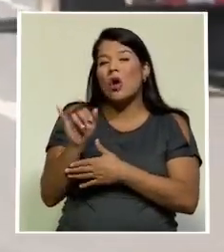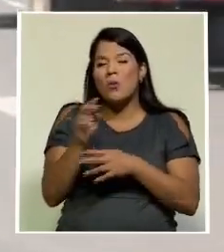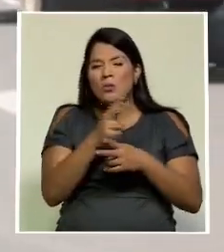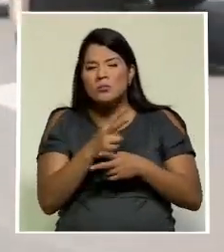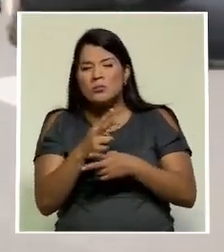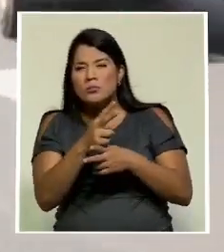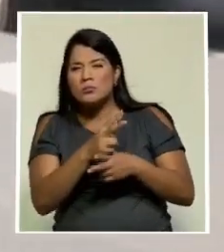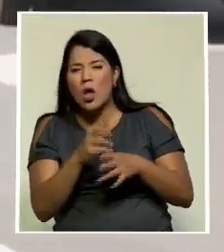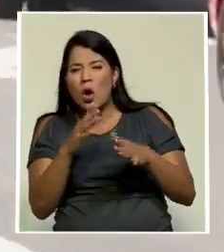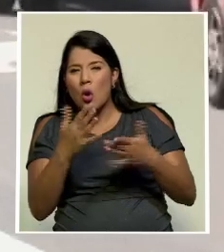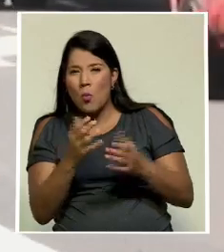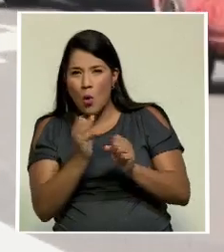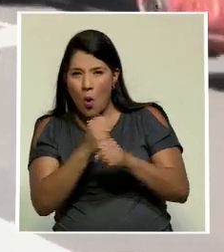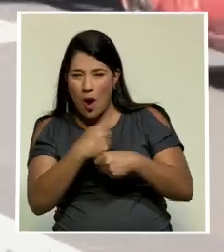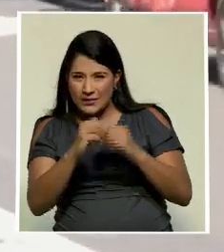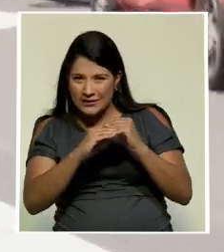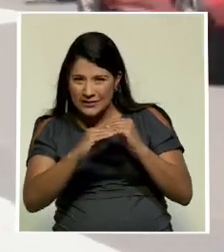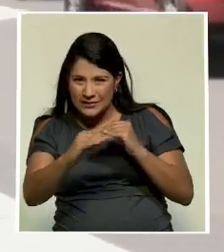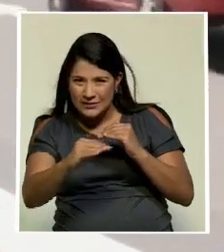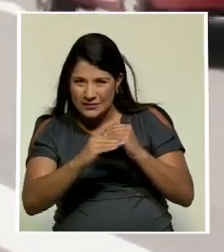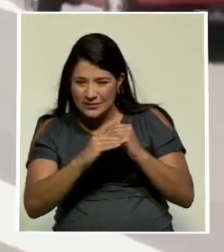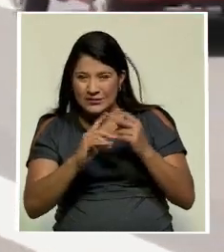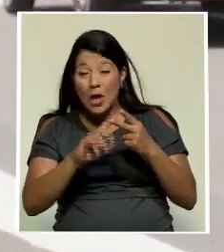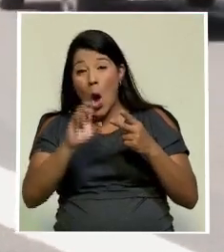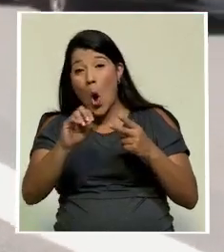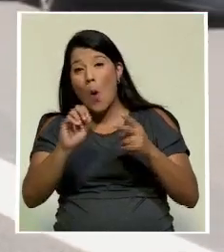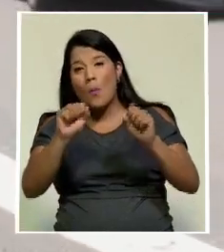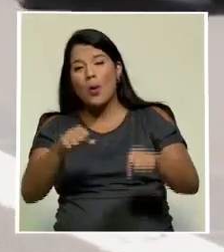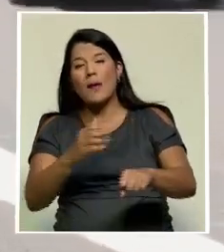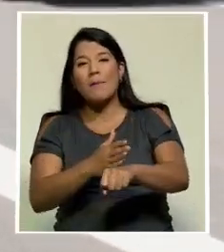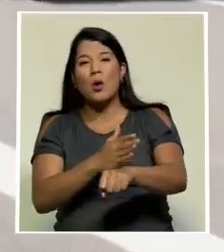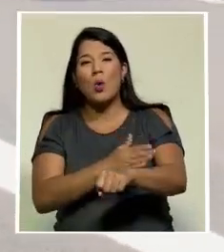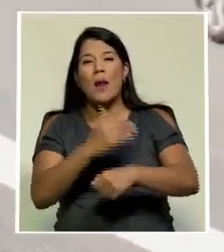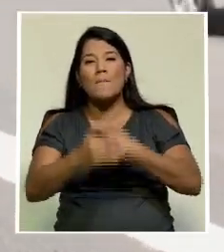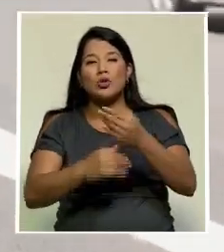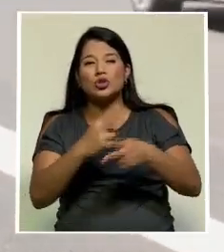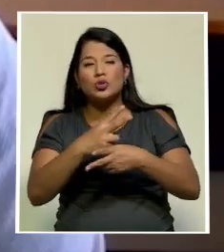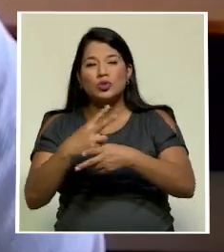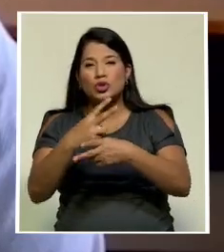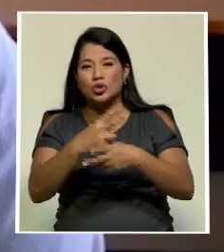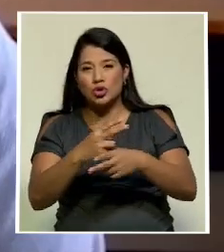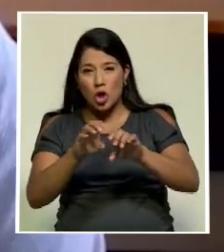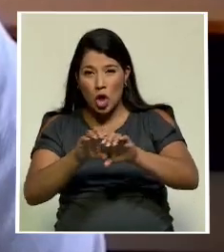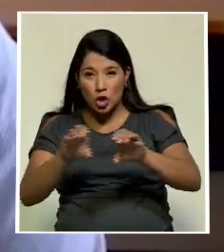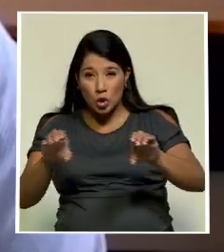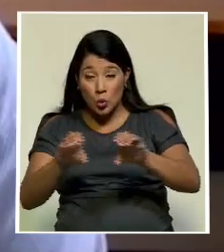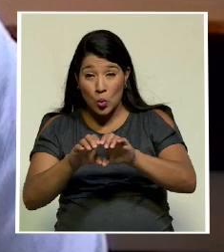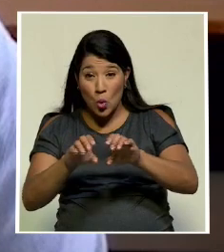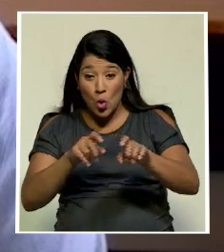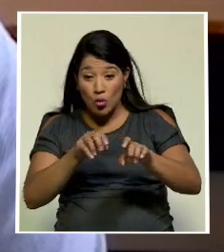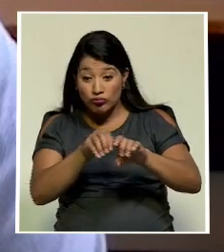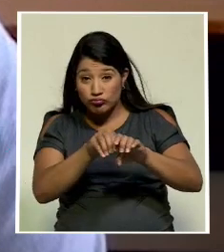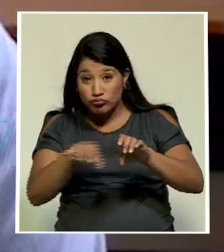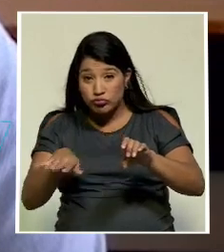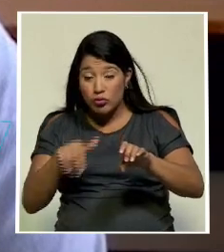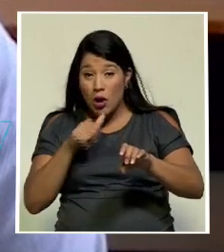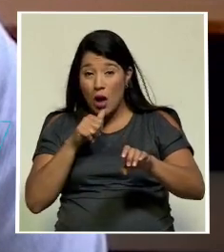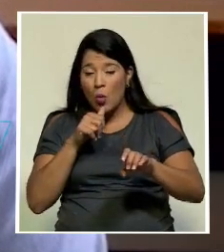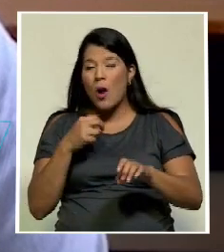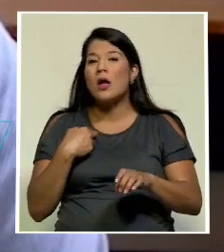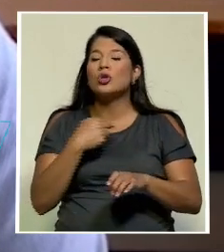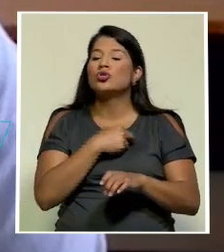de la mezcla asfáltica a lotes de acero o fortalecer el proceso de inspección de tuberías. evidenciamos el cumplimiento de la mayoría de